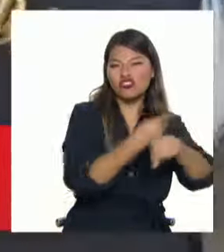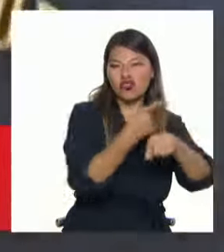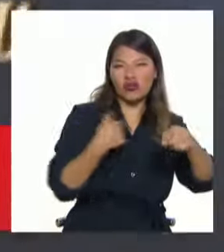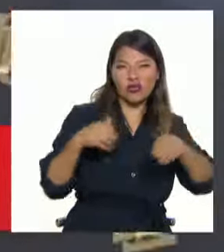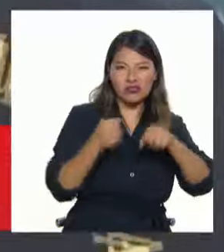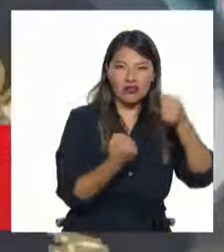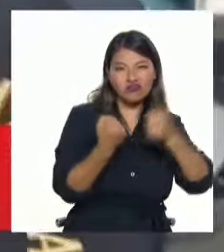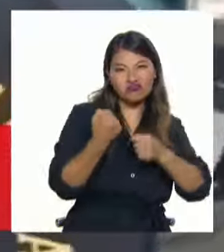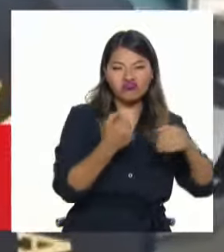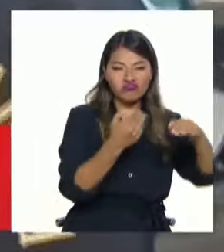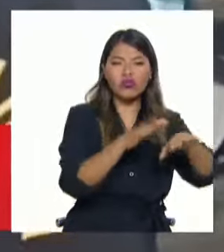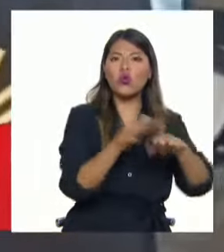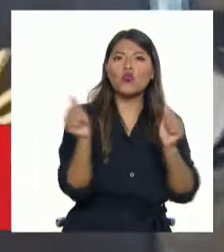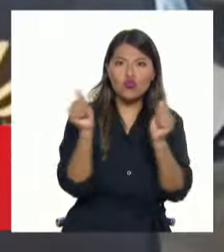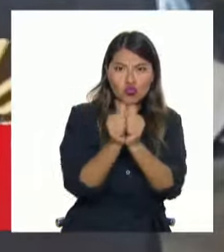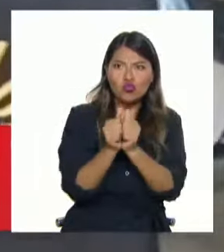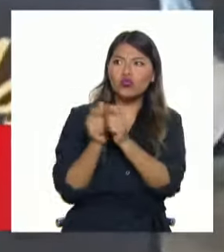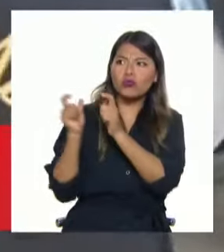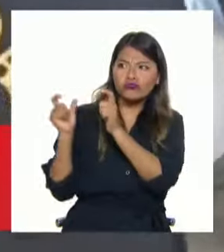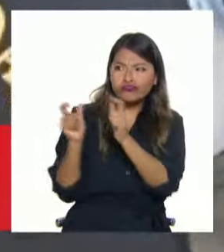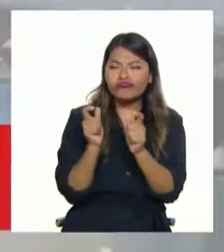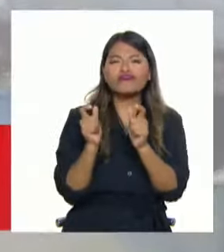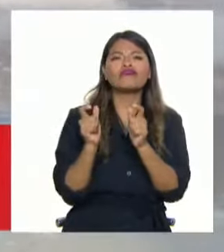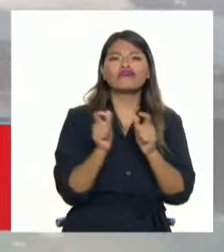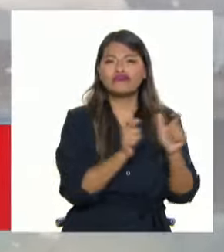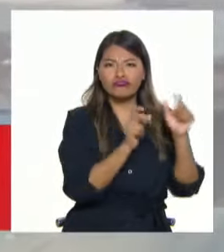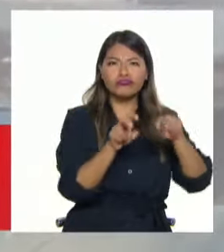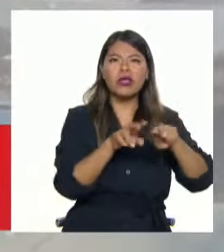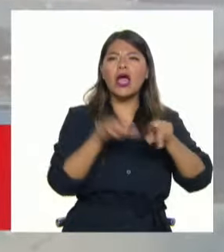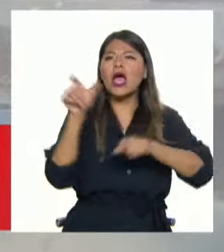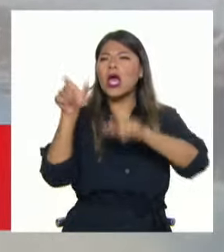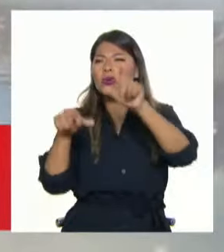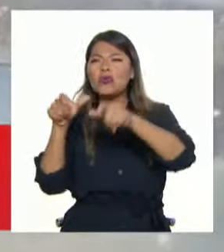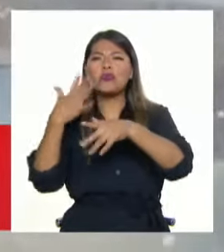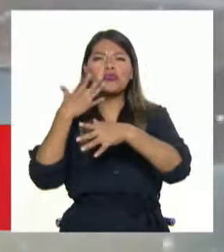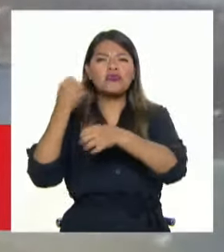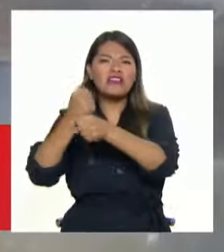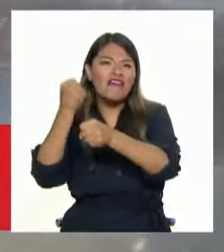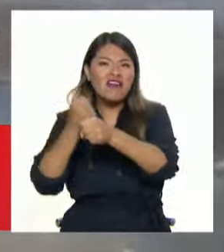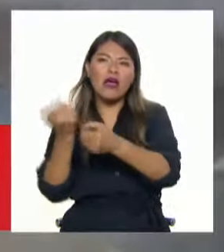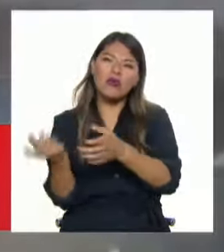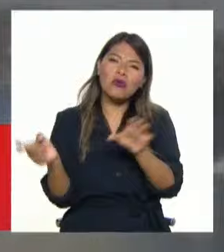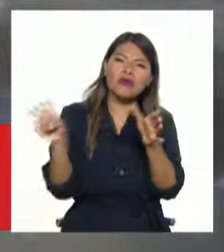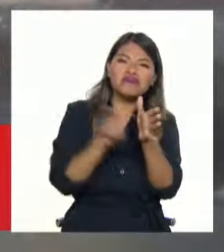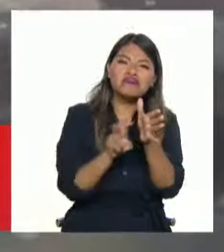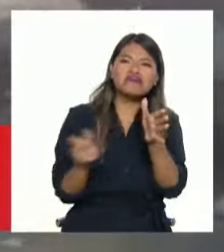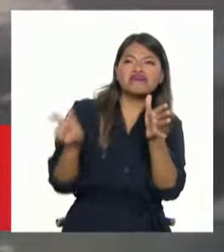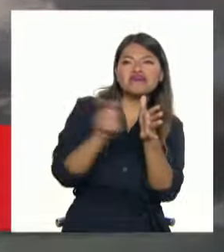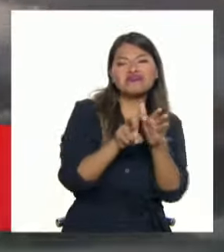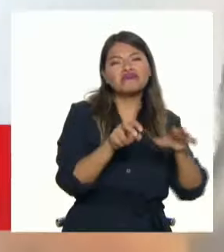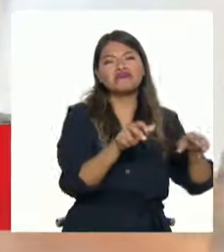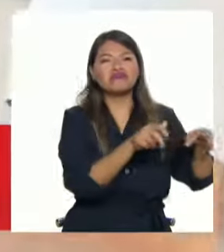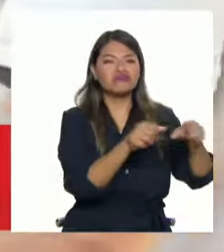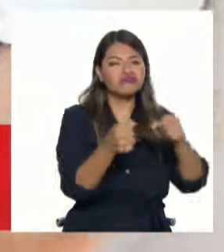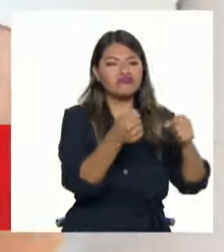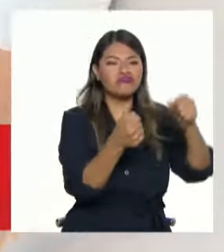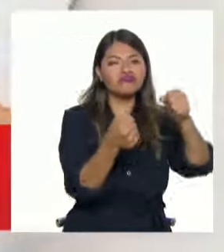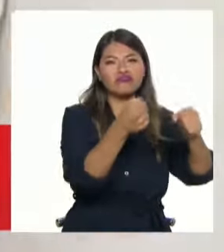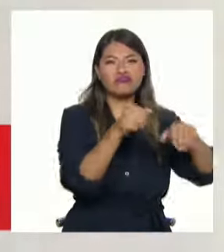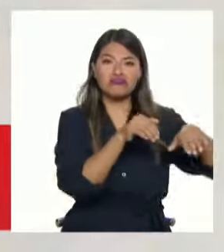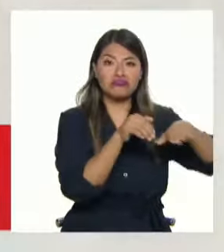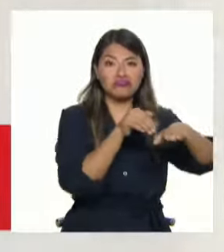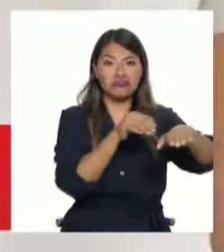en conjunto con su seguridad, algunos albañiles, ¿no?, agricultores, se encontraban en el mismo lugar, ¿no? Se dice